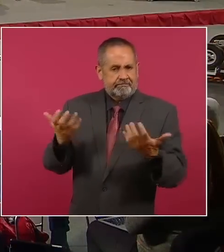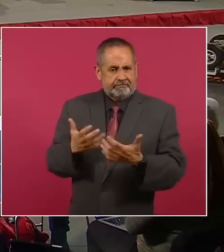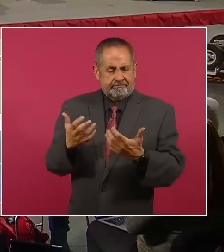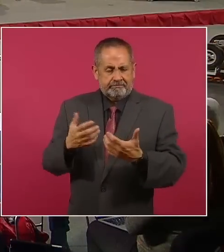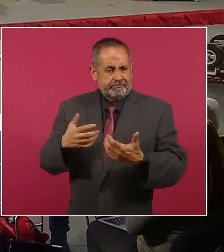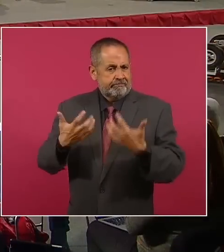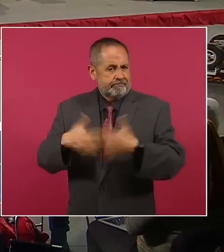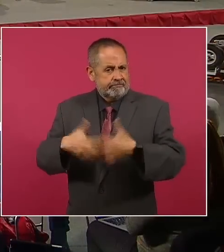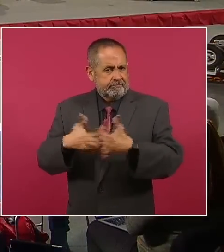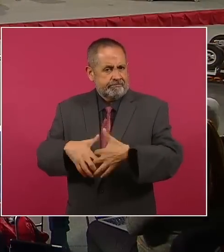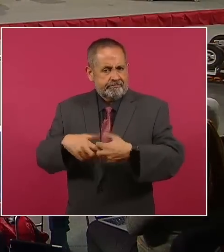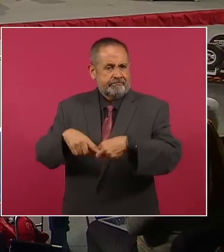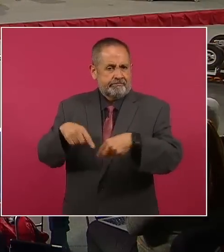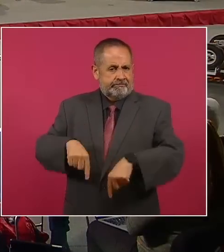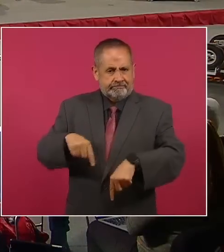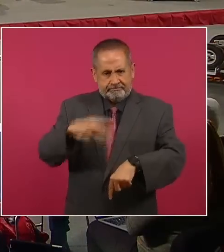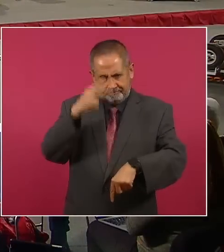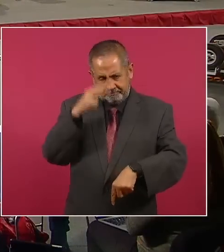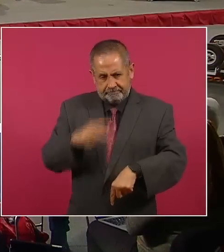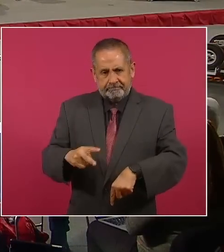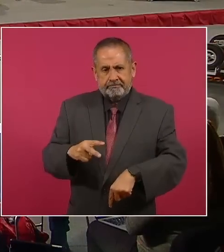la producción de gasolinas